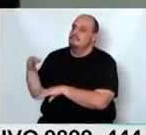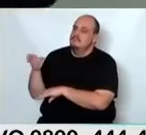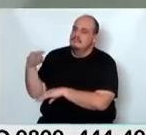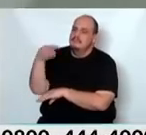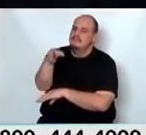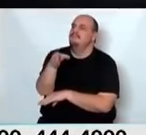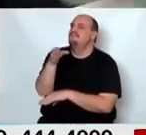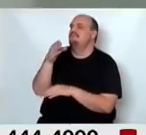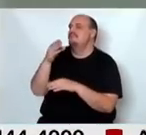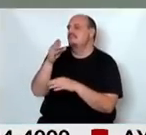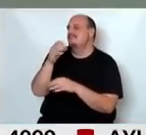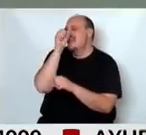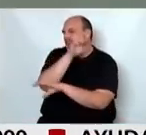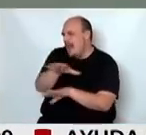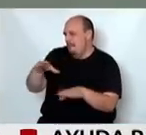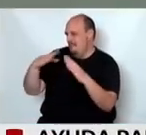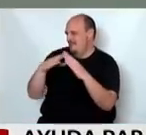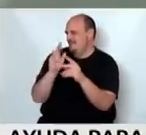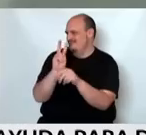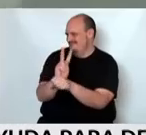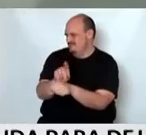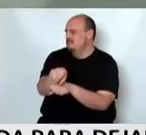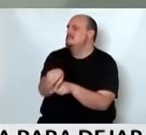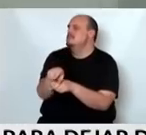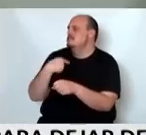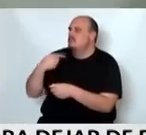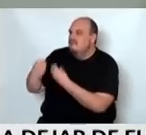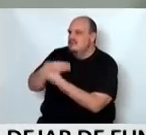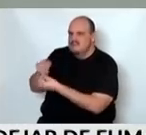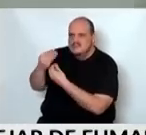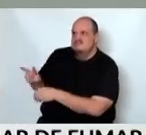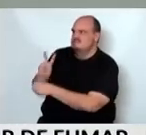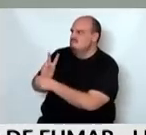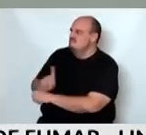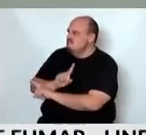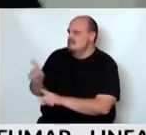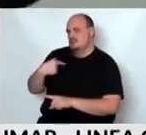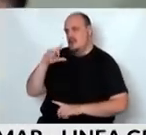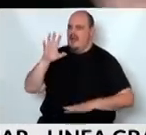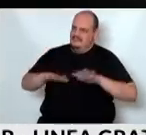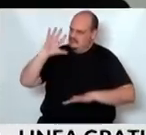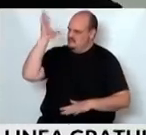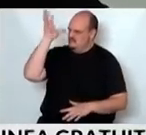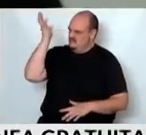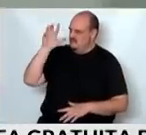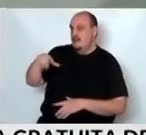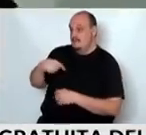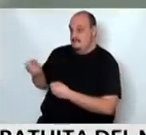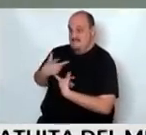la granja a acompañar. Y decía, pero yo tengo que dejar a mi familia, descuidar, porque uno en ese momento se enoja y dice, yo descuido a los